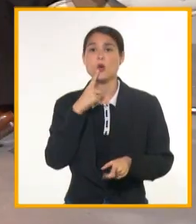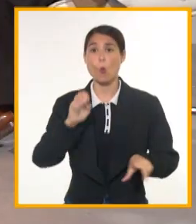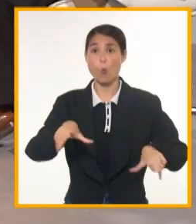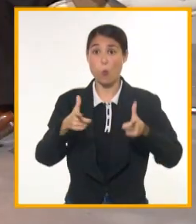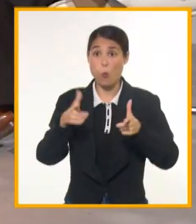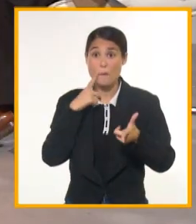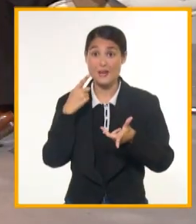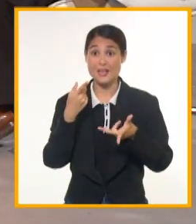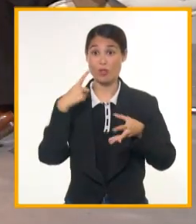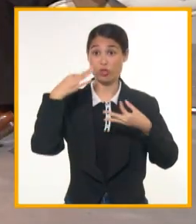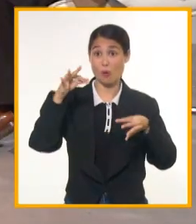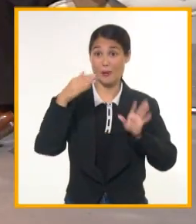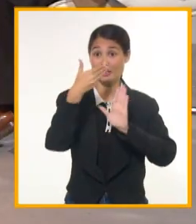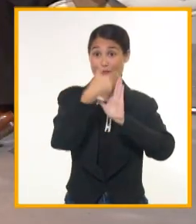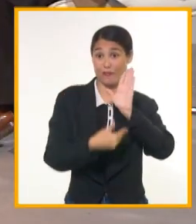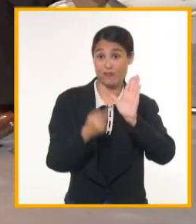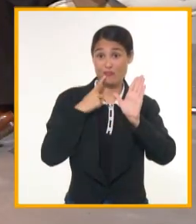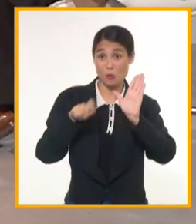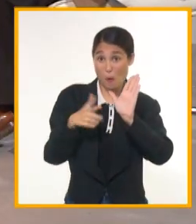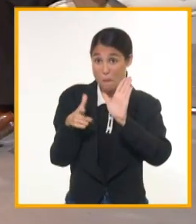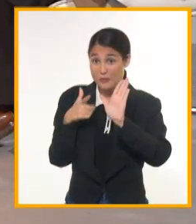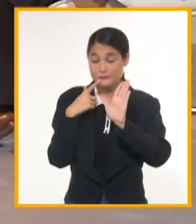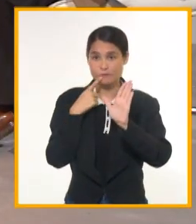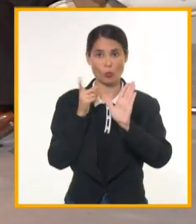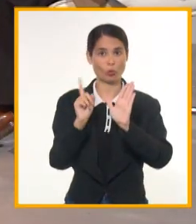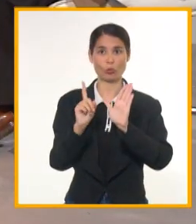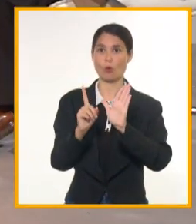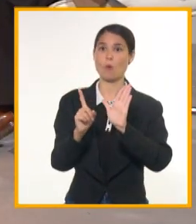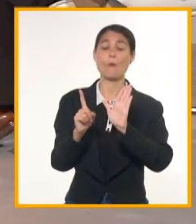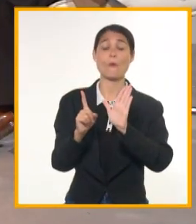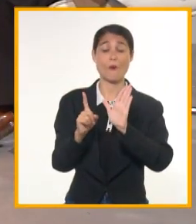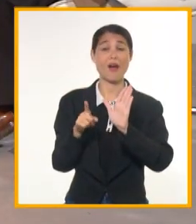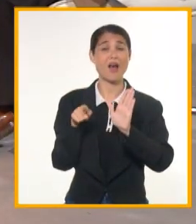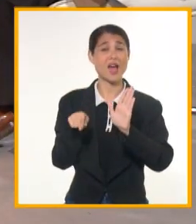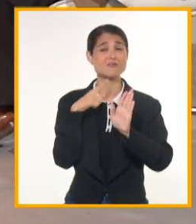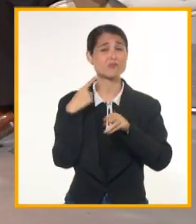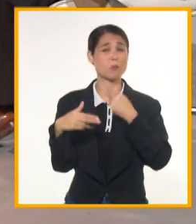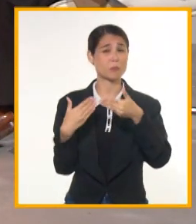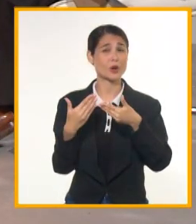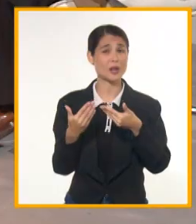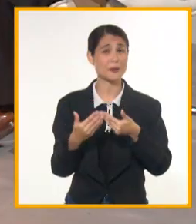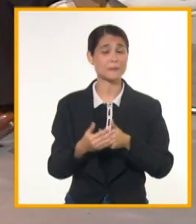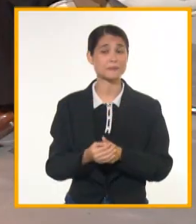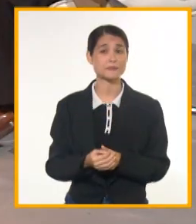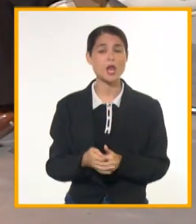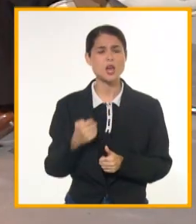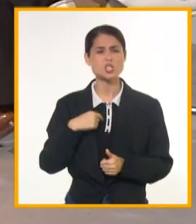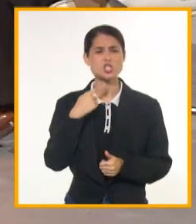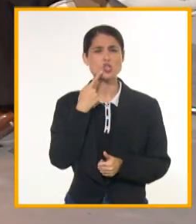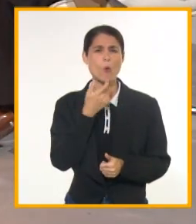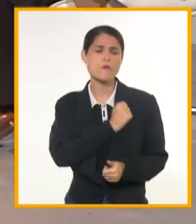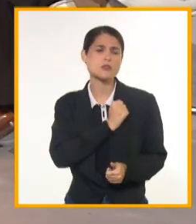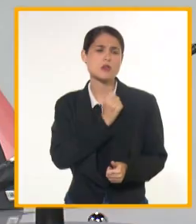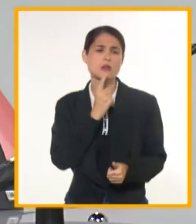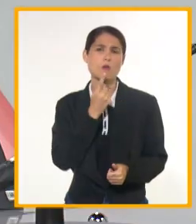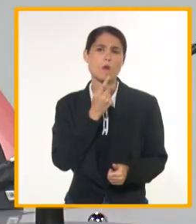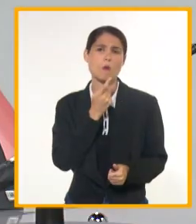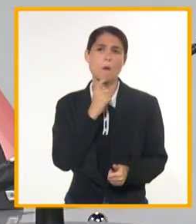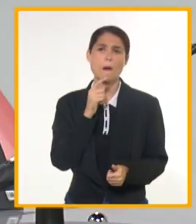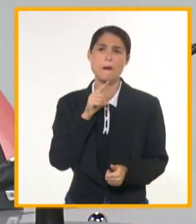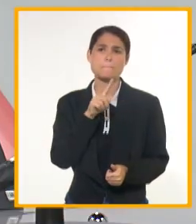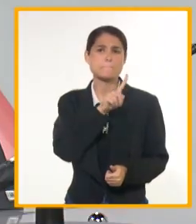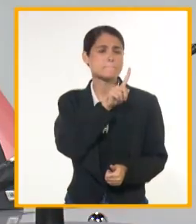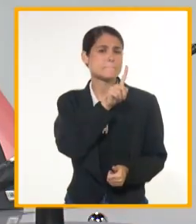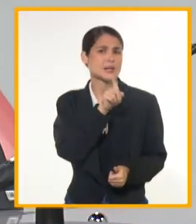cumple. Permiso, sería yo que también quería preguntarte en ese sentido, porque hay denuncias, por ejemplo, un acuerdo de